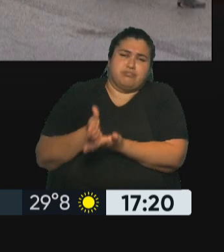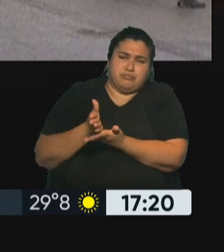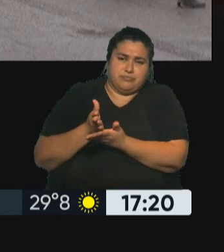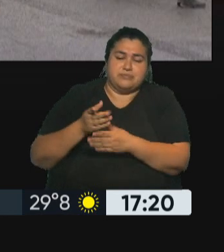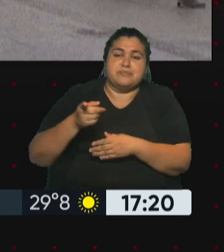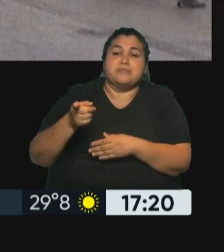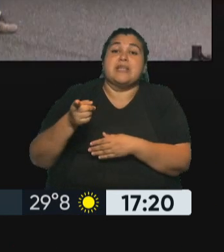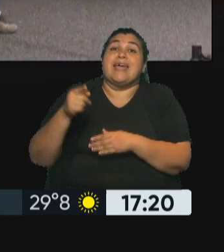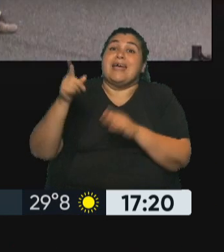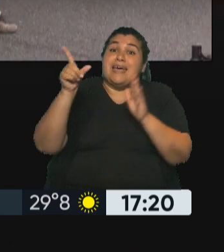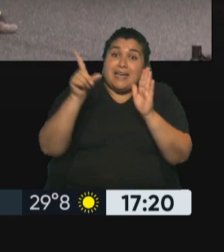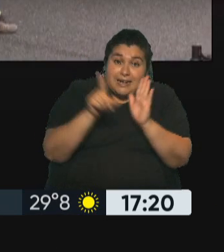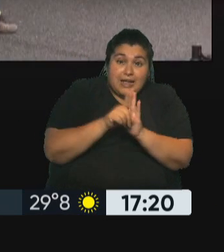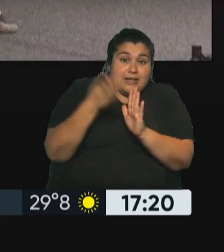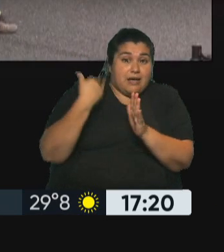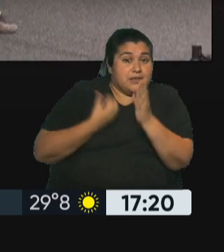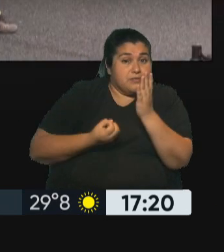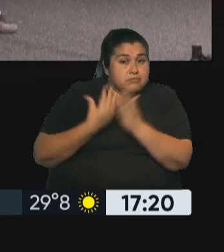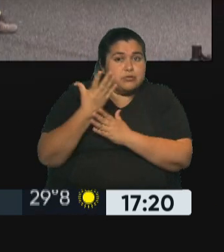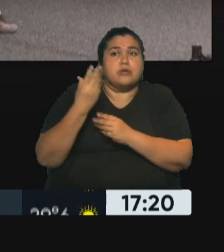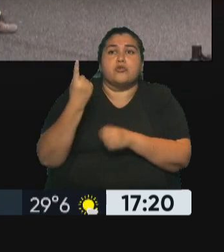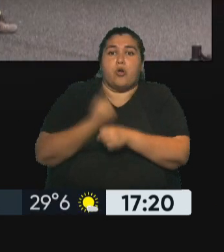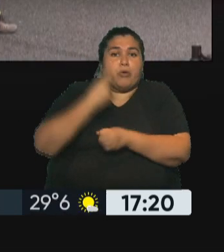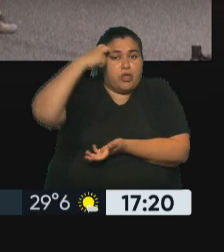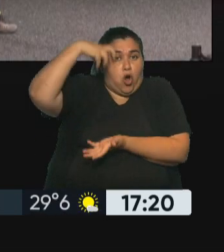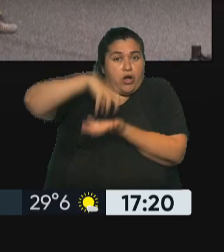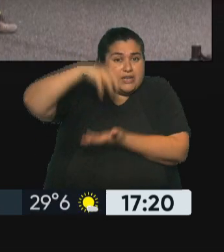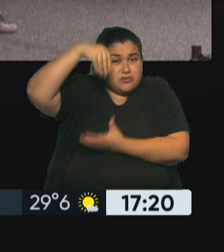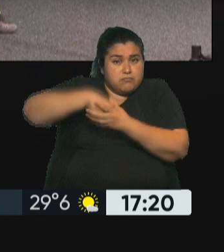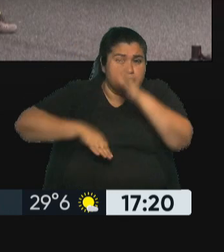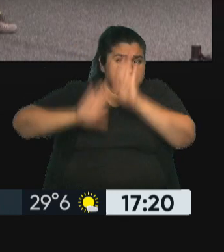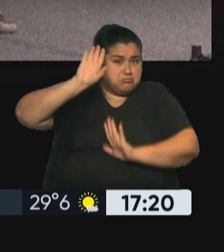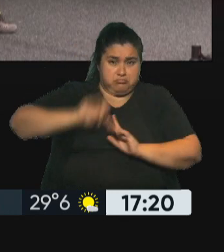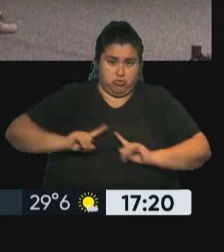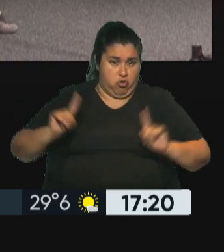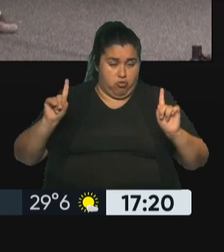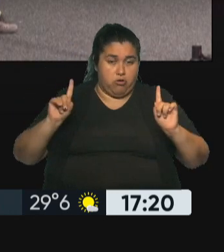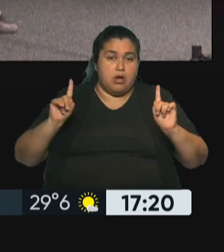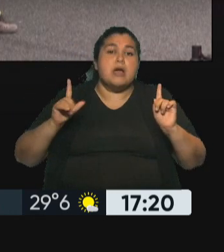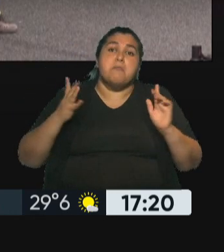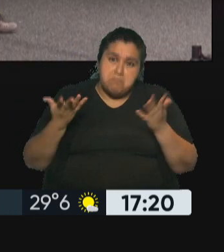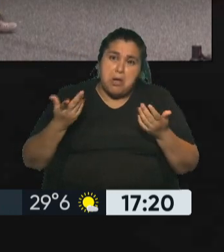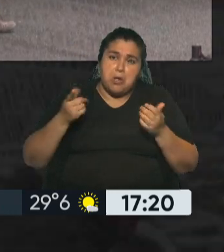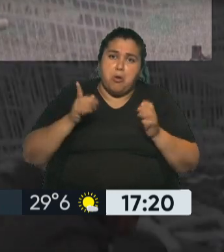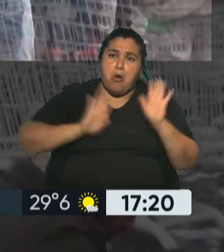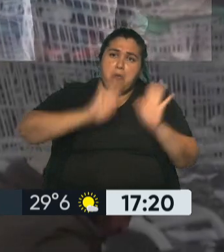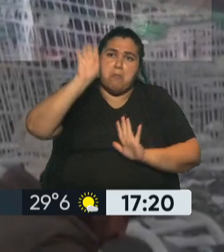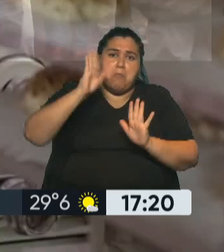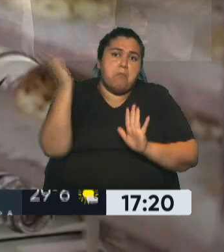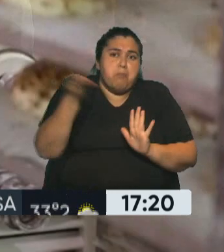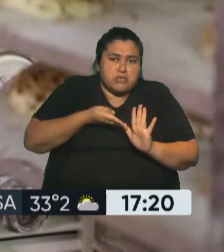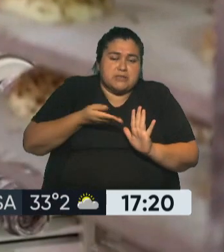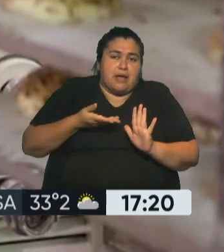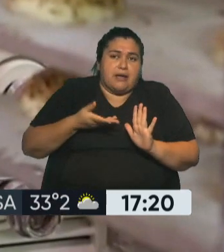Recordemos que esta ley no podía ser votada en el Parlamento y se logró finalmente una mayoría a partir de la alianza del partido